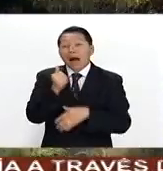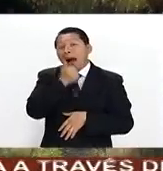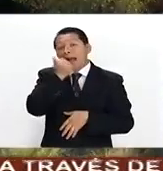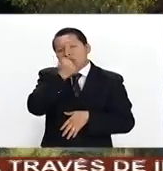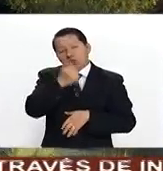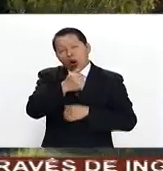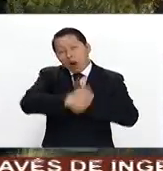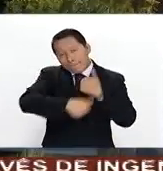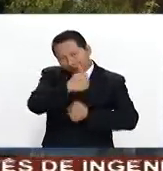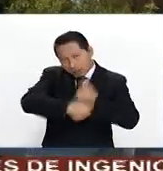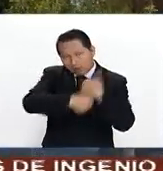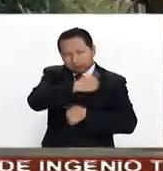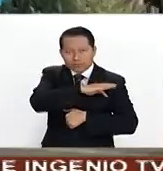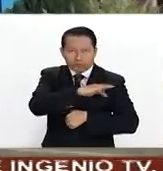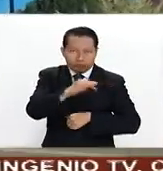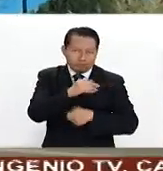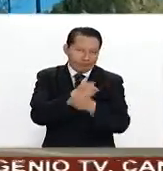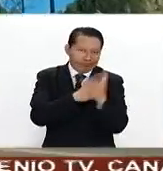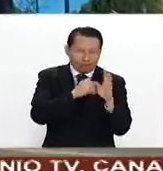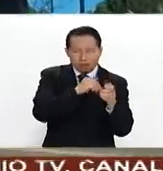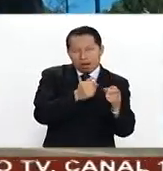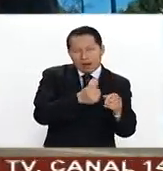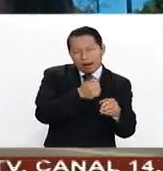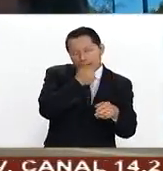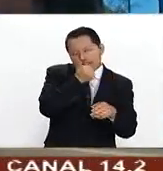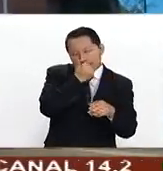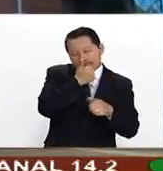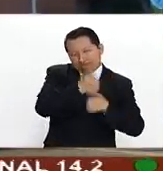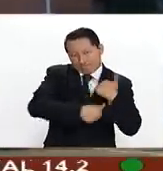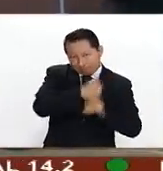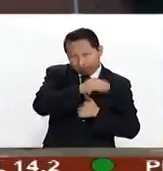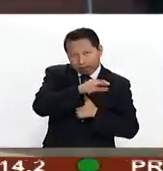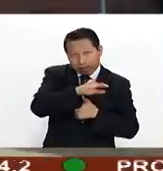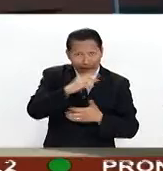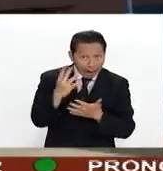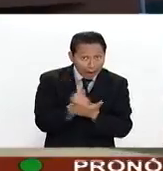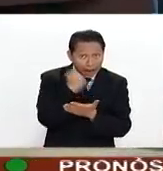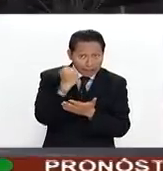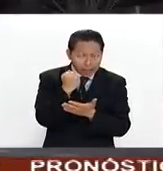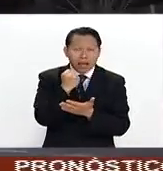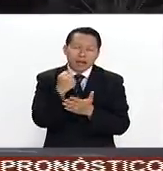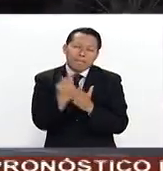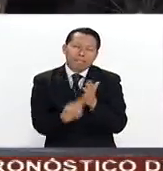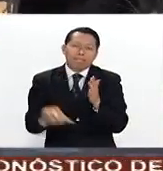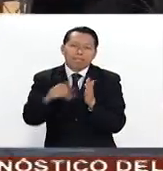para obtener esta plaza. Y bueno, ya al ingresar a una plaza,